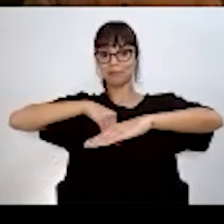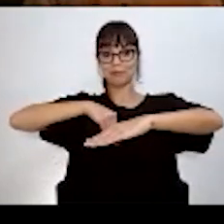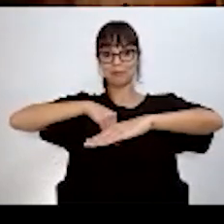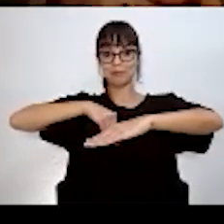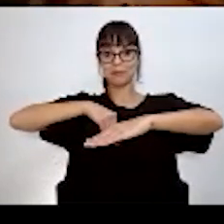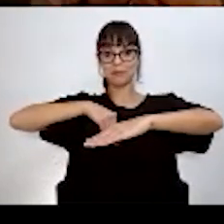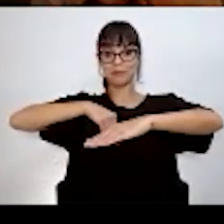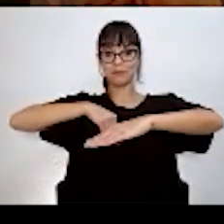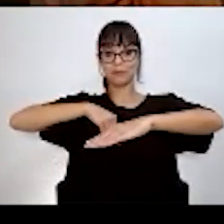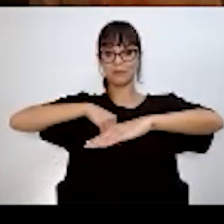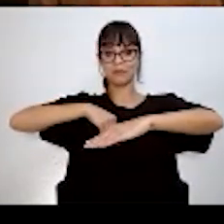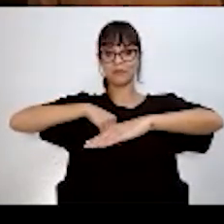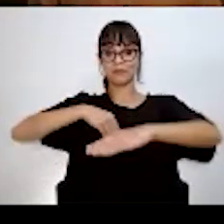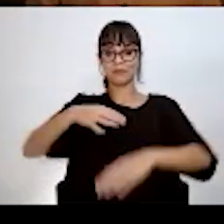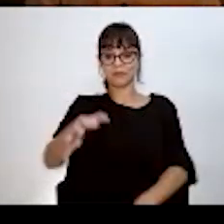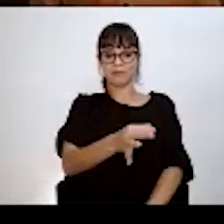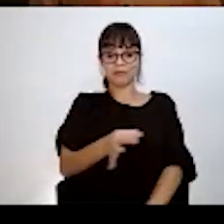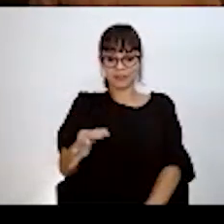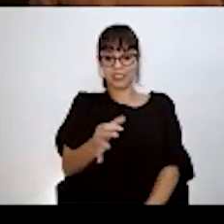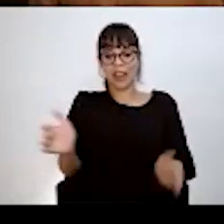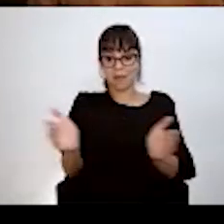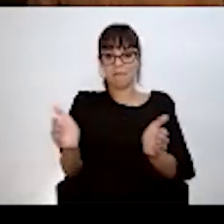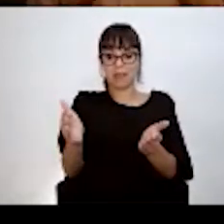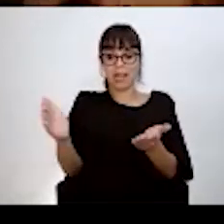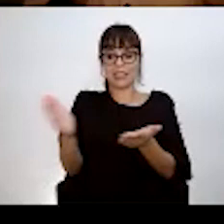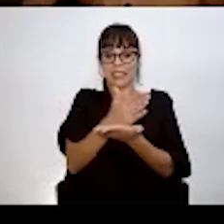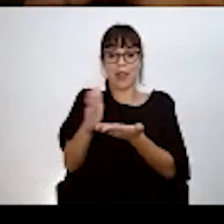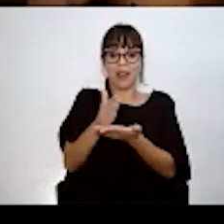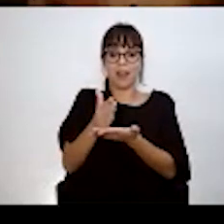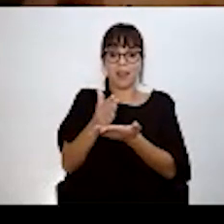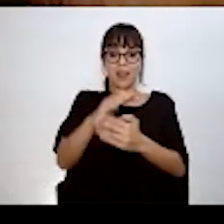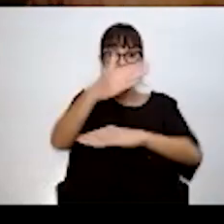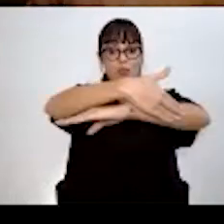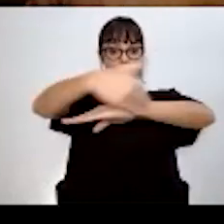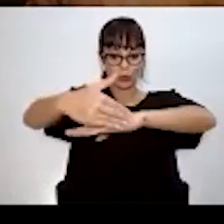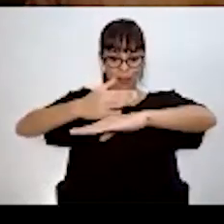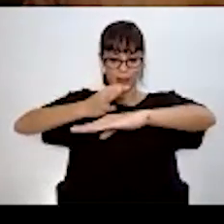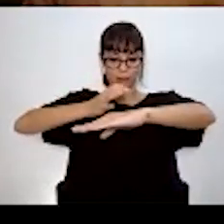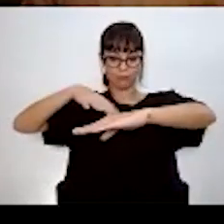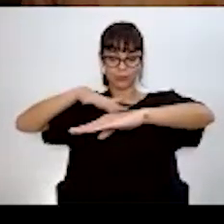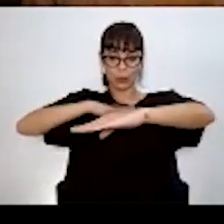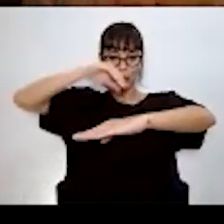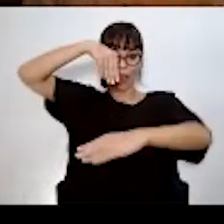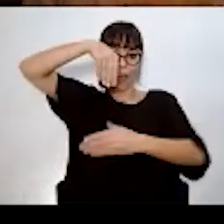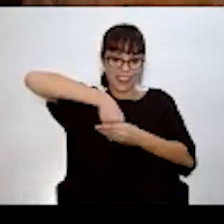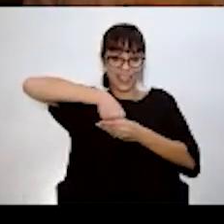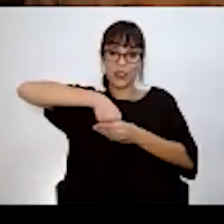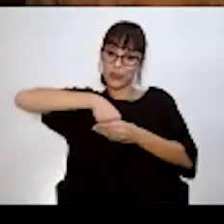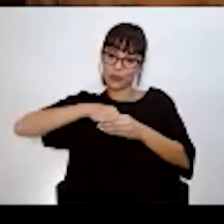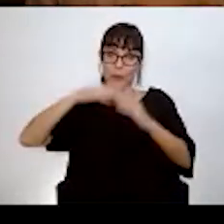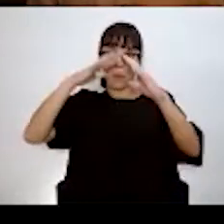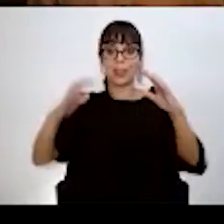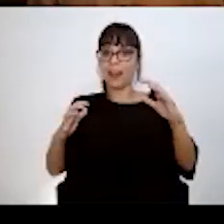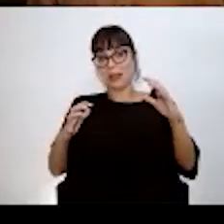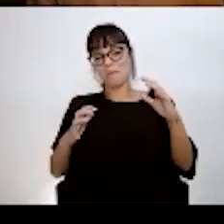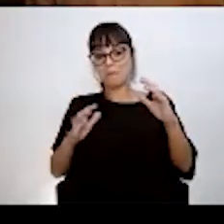de separación geográfica de una realidad mucho más compleja de la que podemos establecer en dos simples categorías. Pero la mayor parte de las fechas